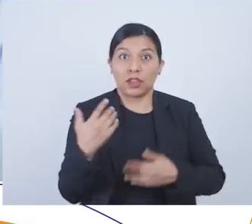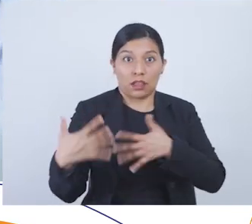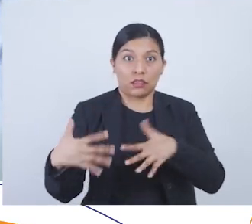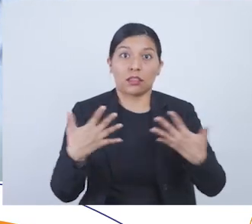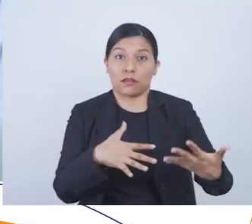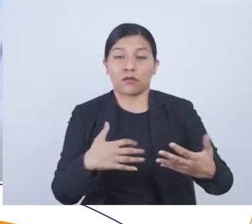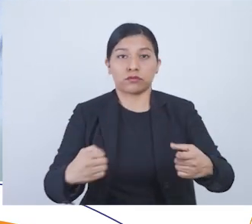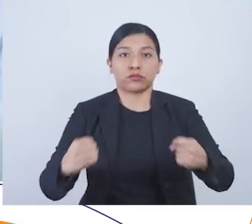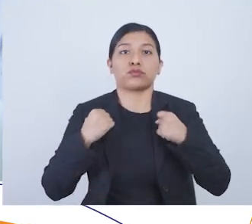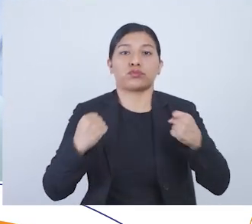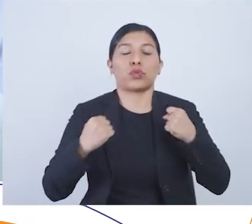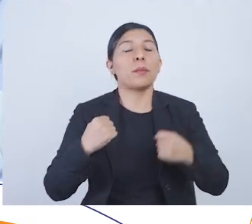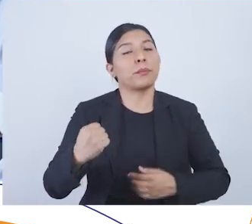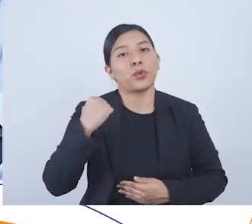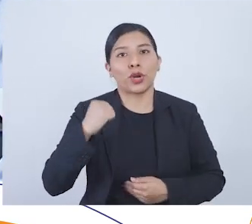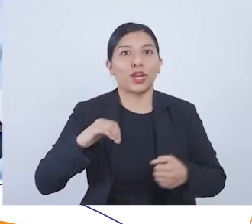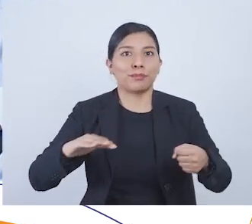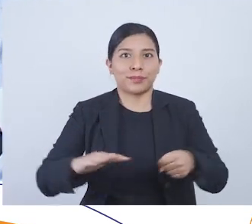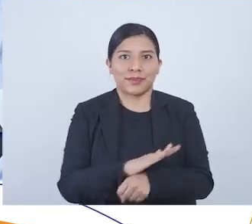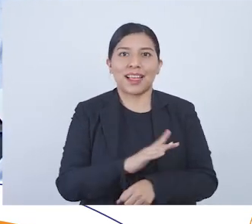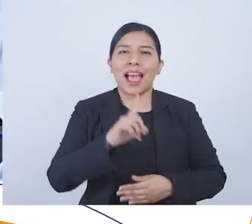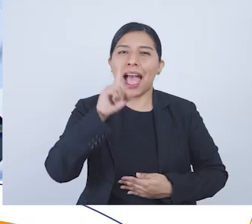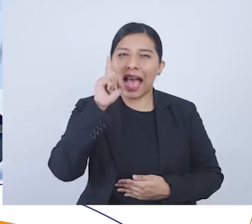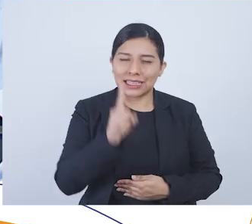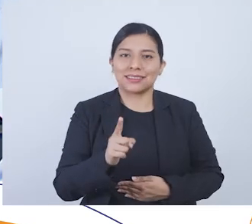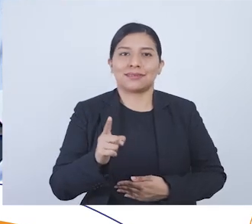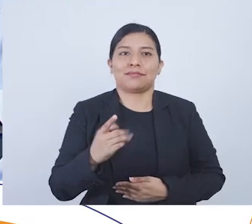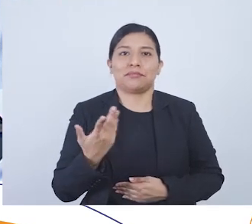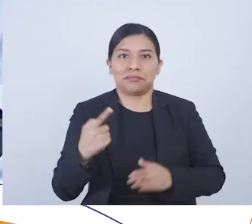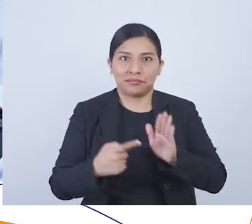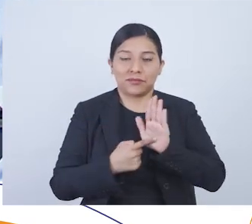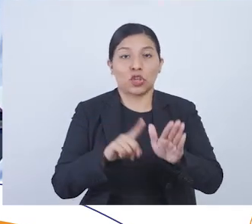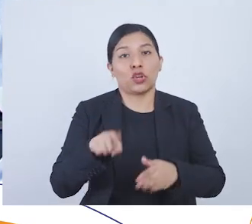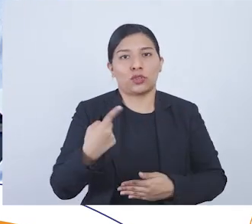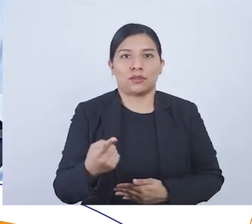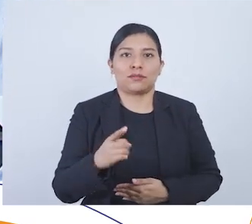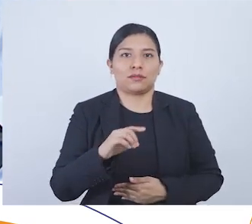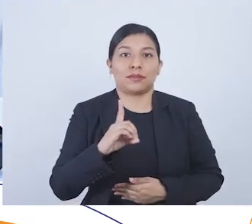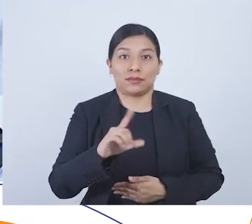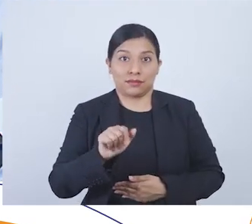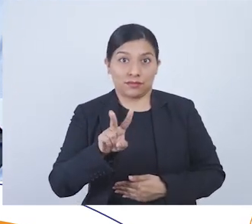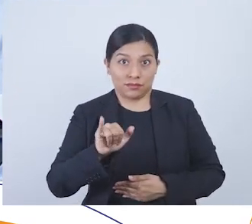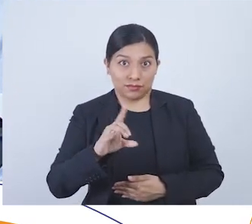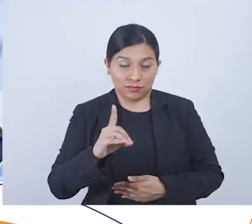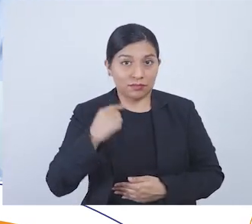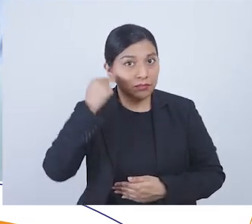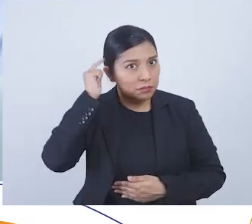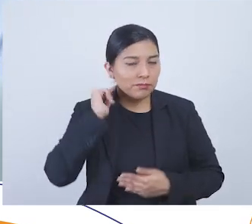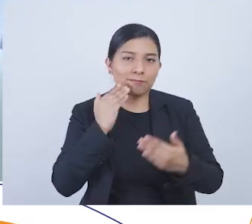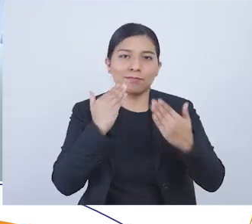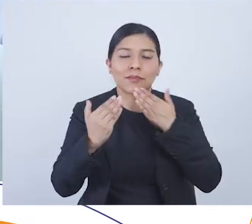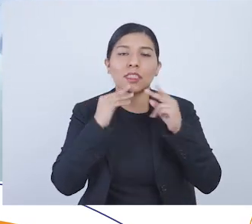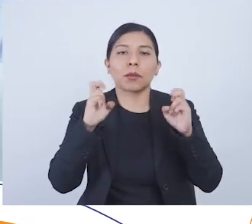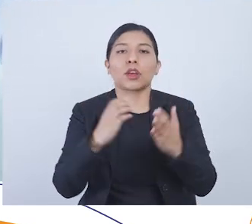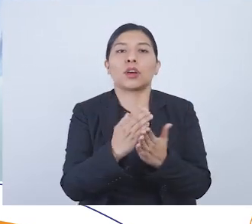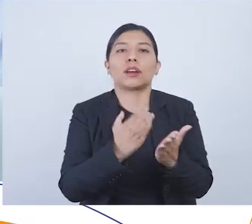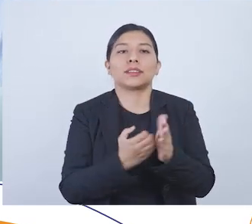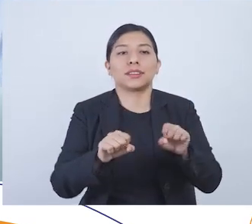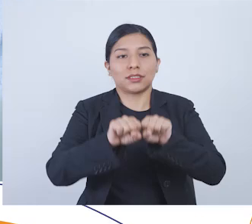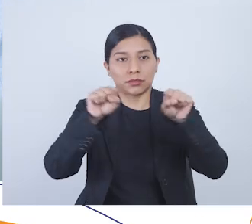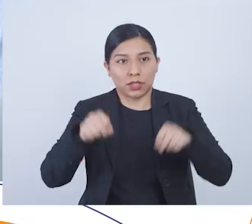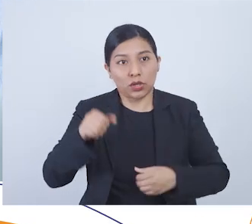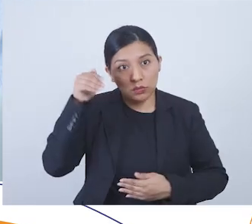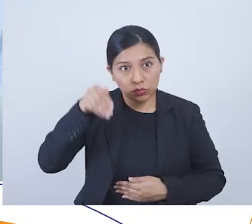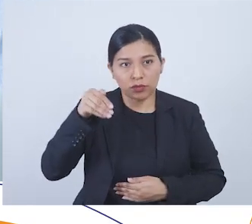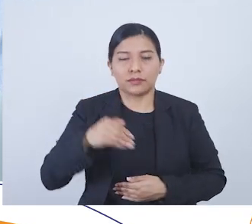de educación física. Y con ello tenemos al licenciado David Barahona, que comentará sobre la currícula del sistema